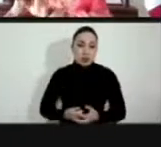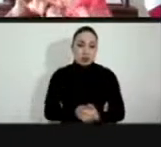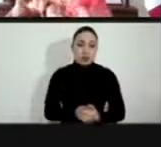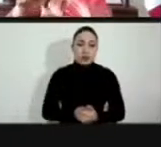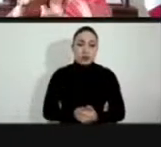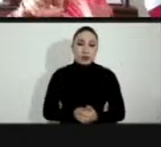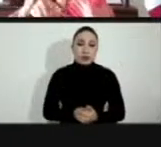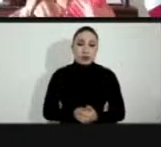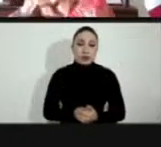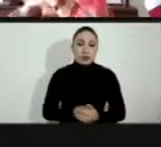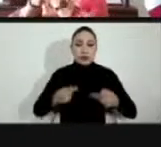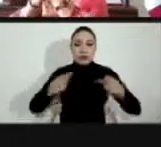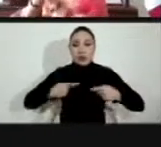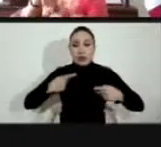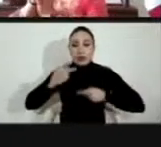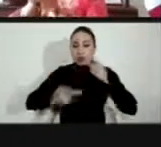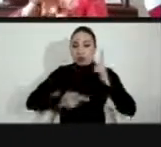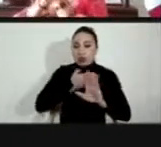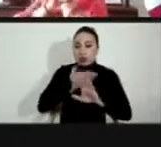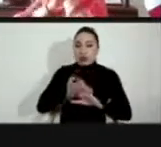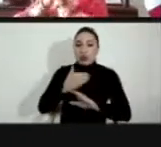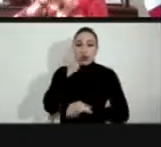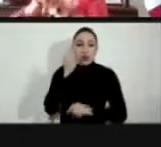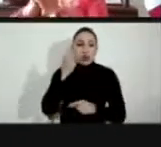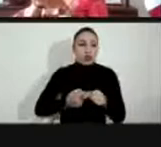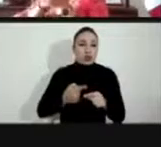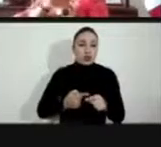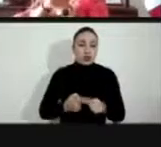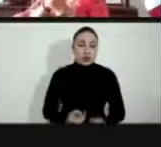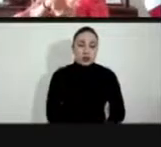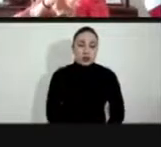en dictamen, se abre el registro de oradores, oradores en contra.